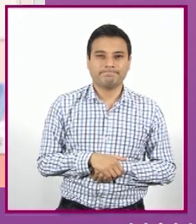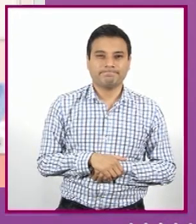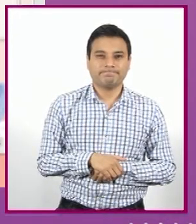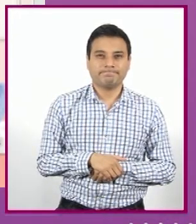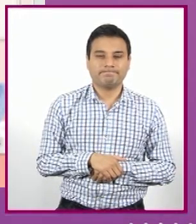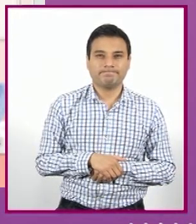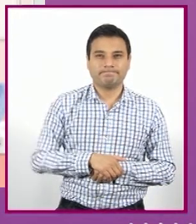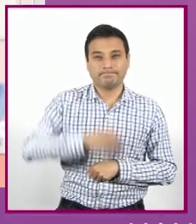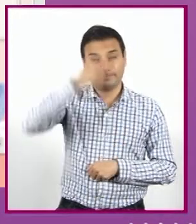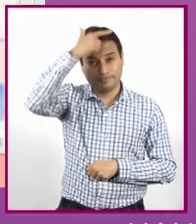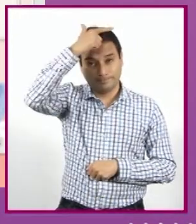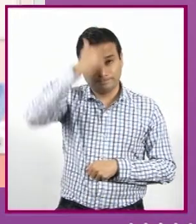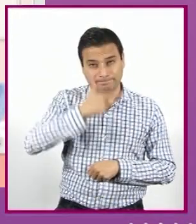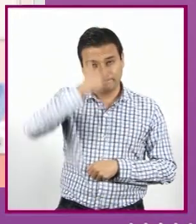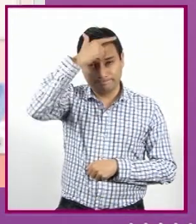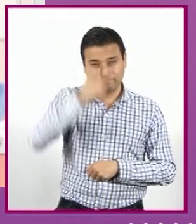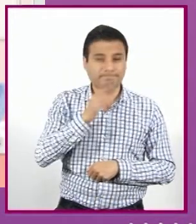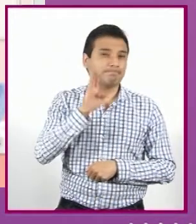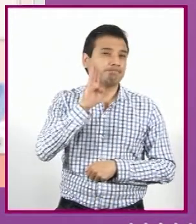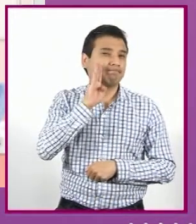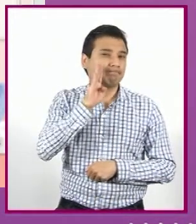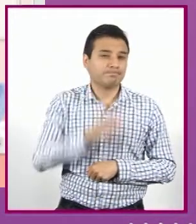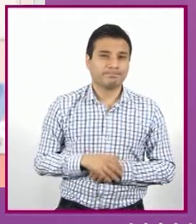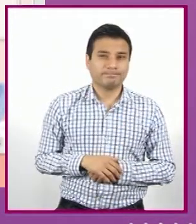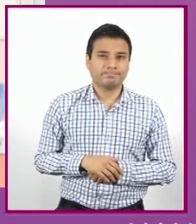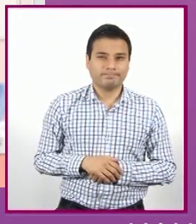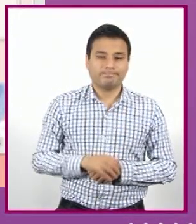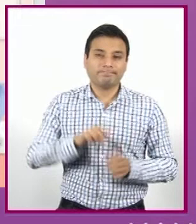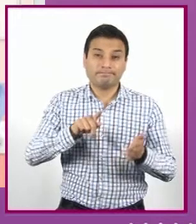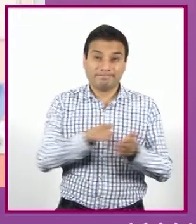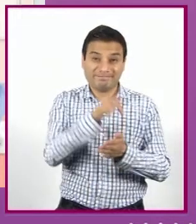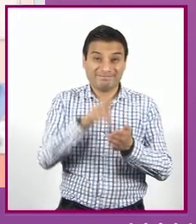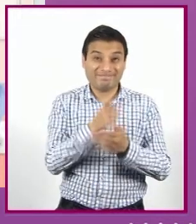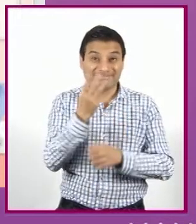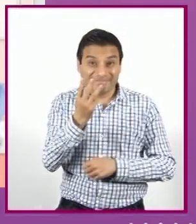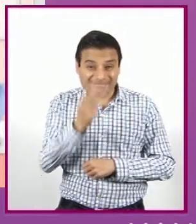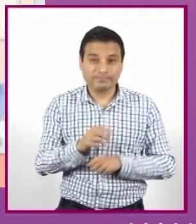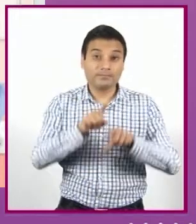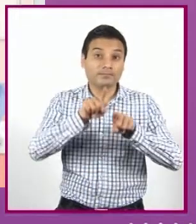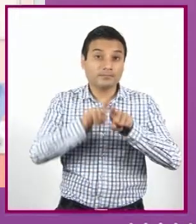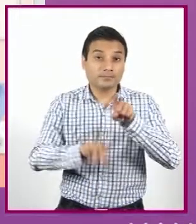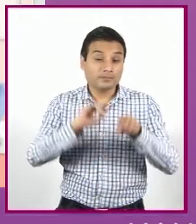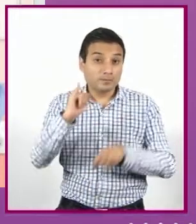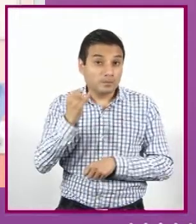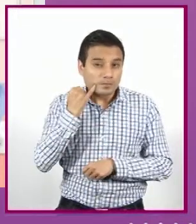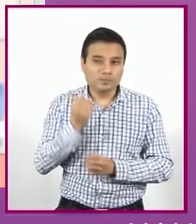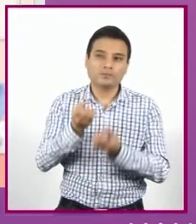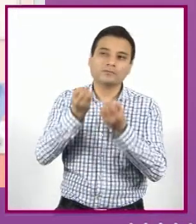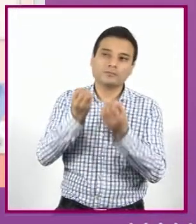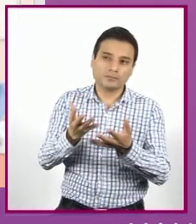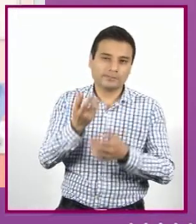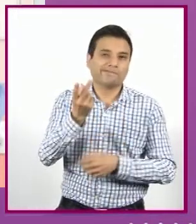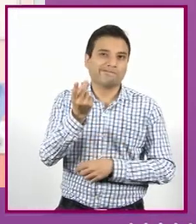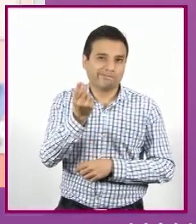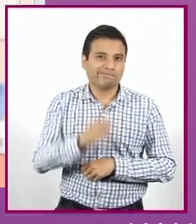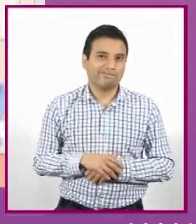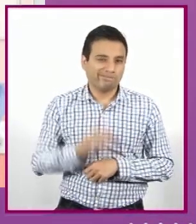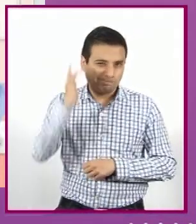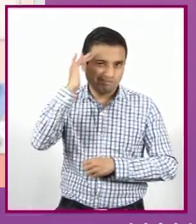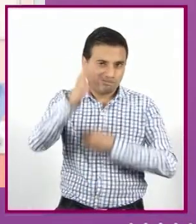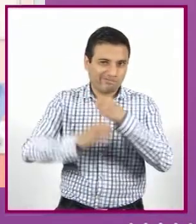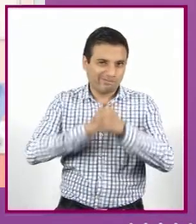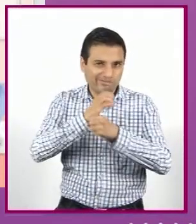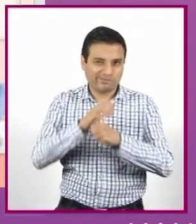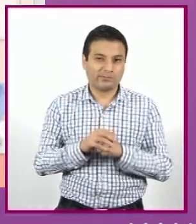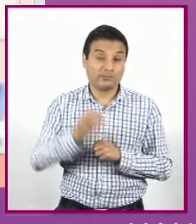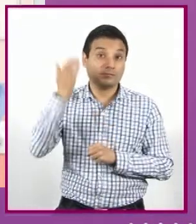La noche de Bodoque. Era la tercera vez que le daban a mi hermana Julia un perrito de regalo de cumpleaños. Al